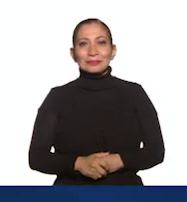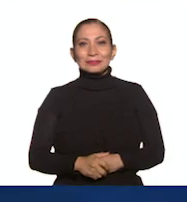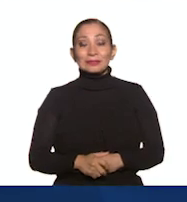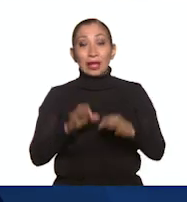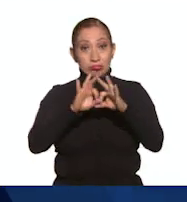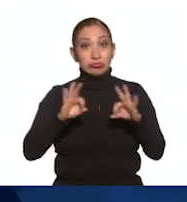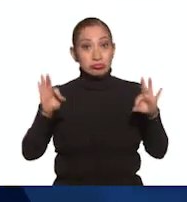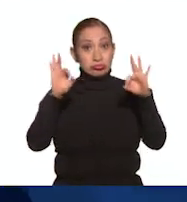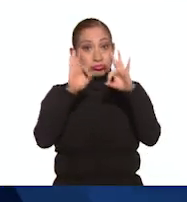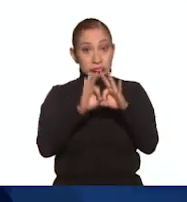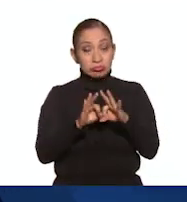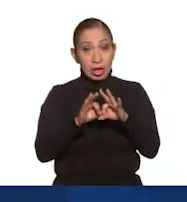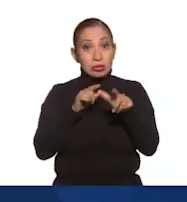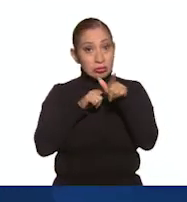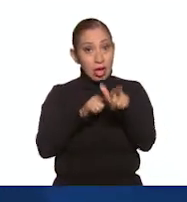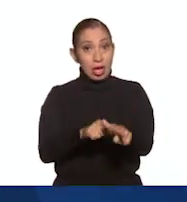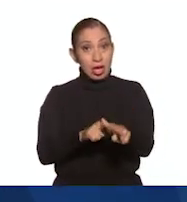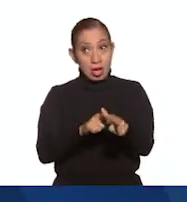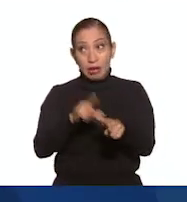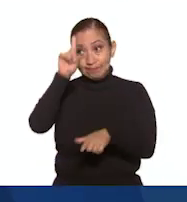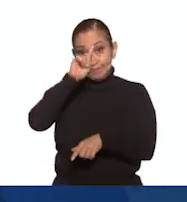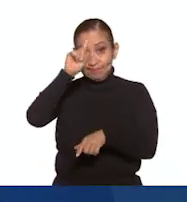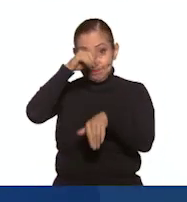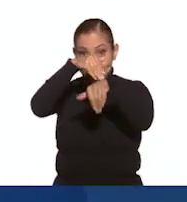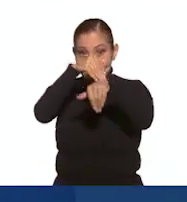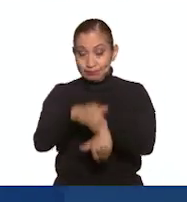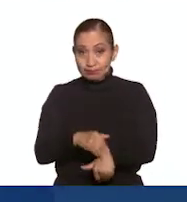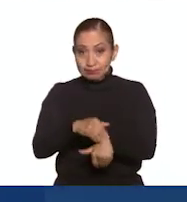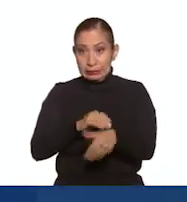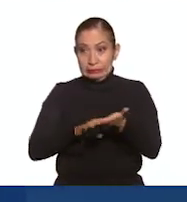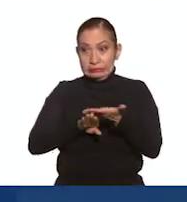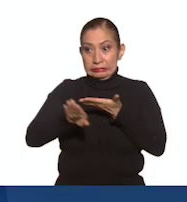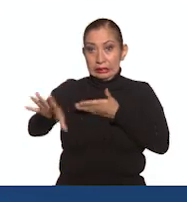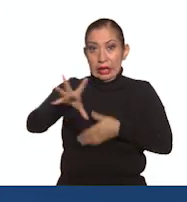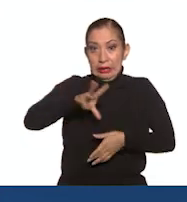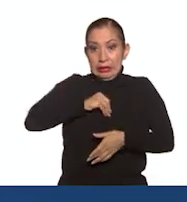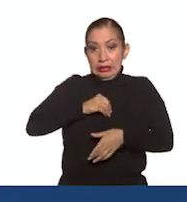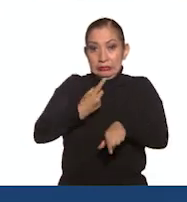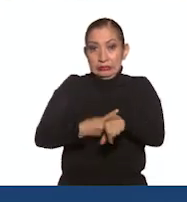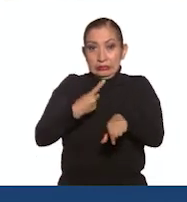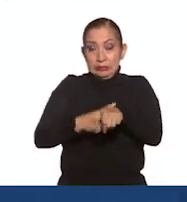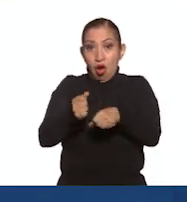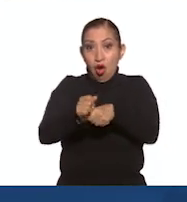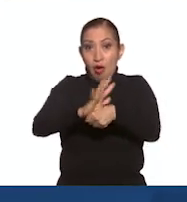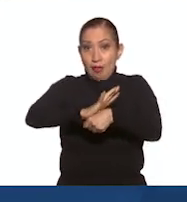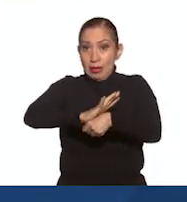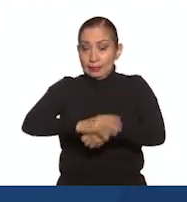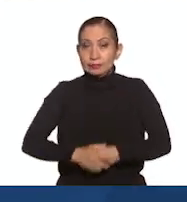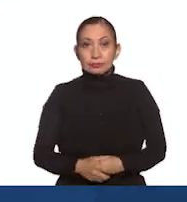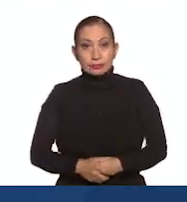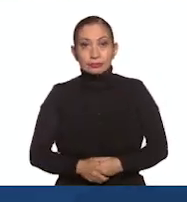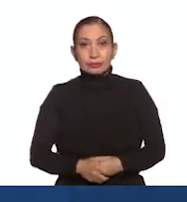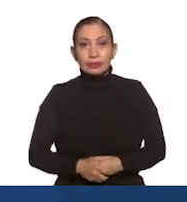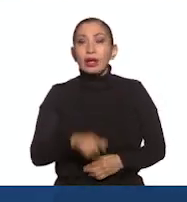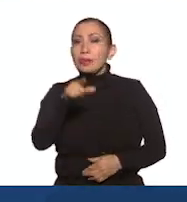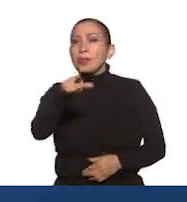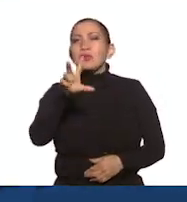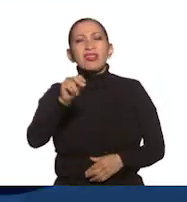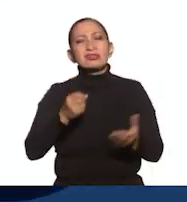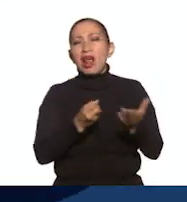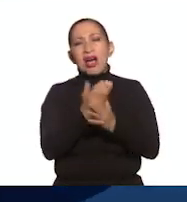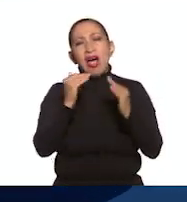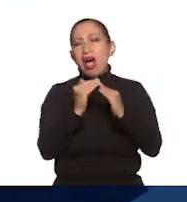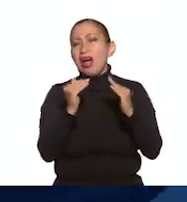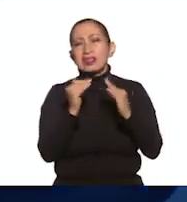Es muy importante continuar con las recomendaciones para evitar contagios de COVID. Trata de